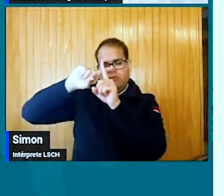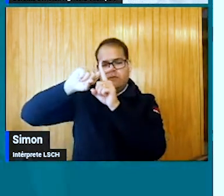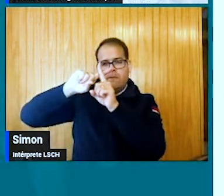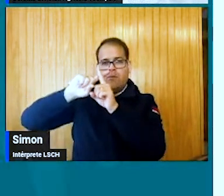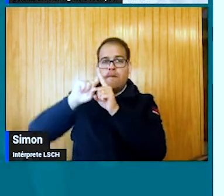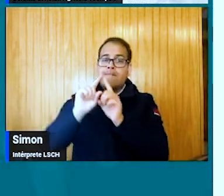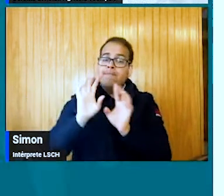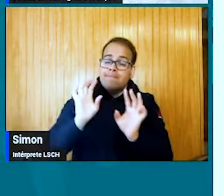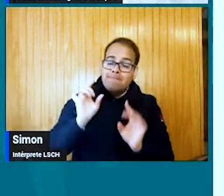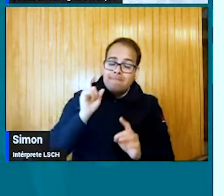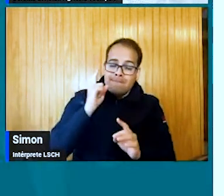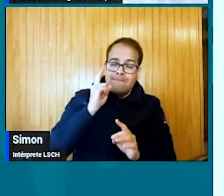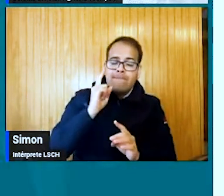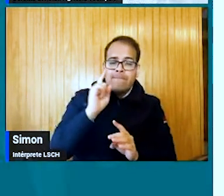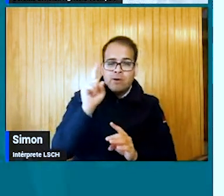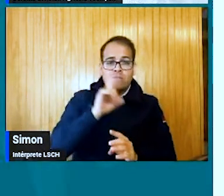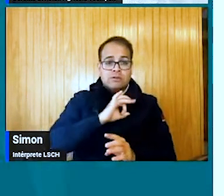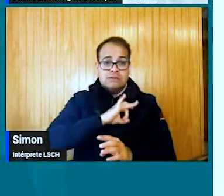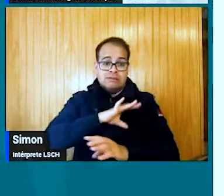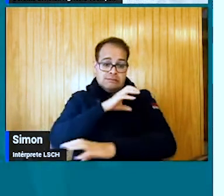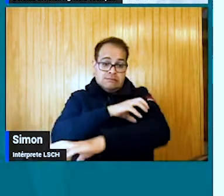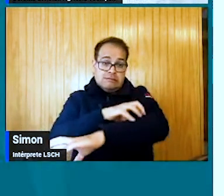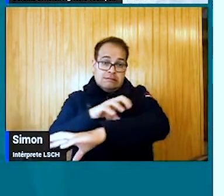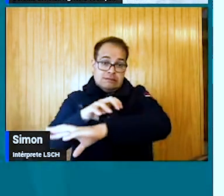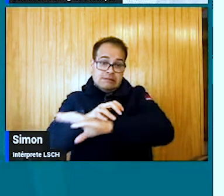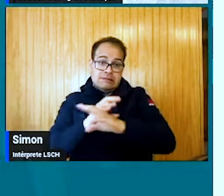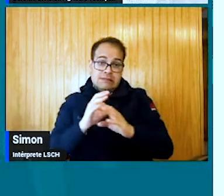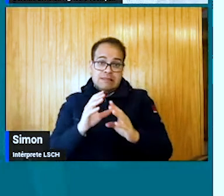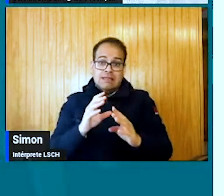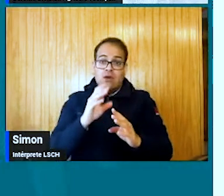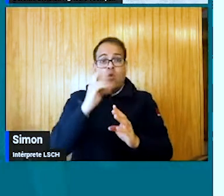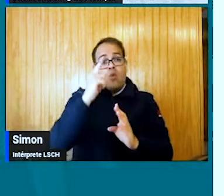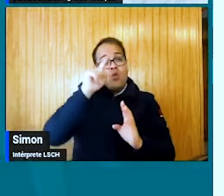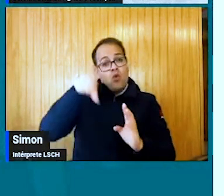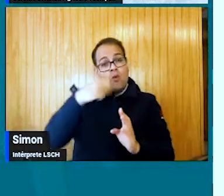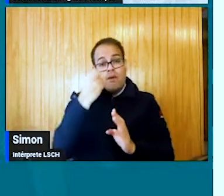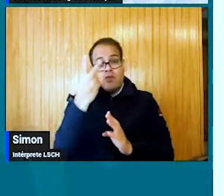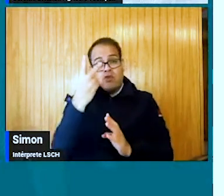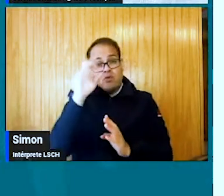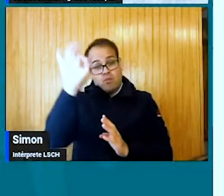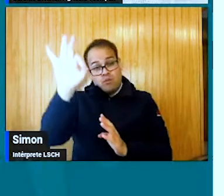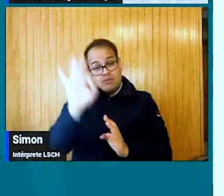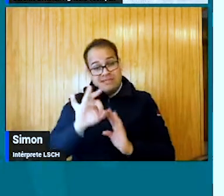Pero en Chile tenemos una tasa de enfriamiento de 1.2 grados por hora. O sea,